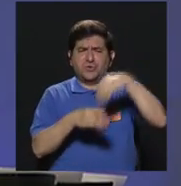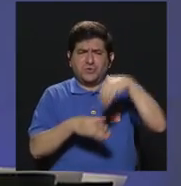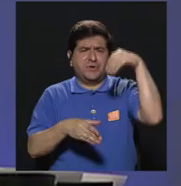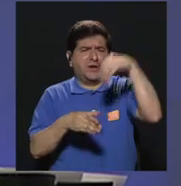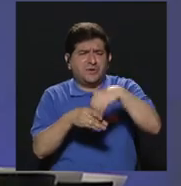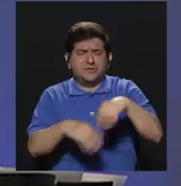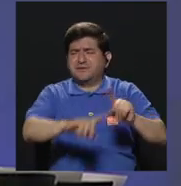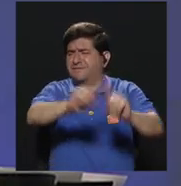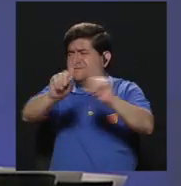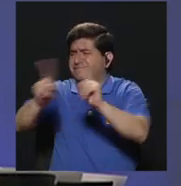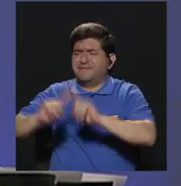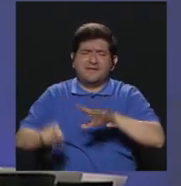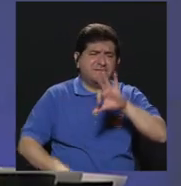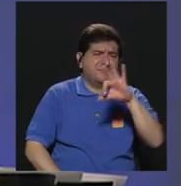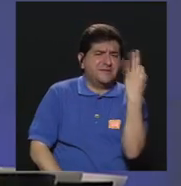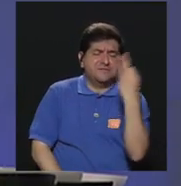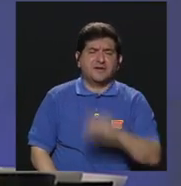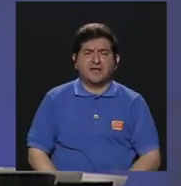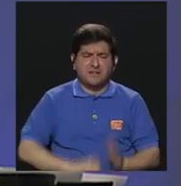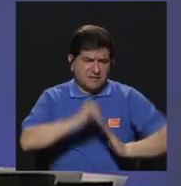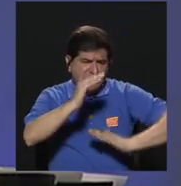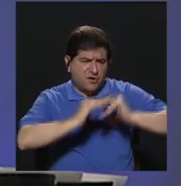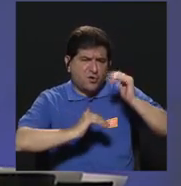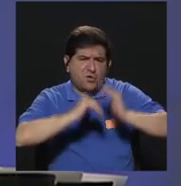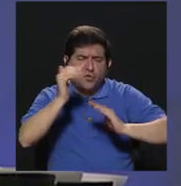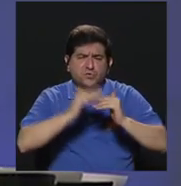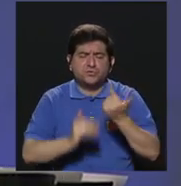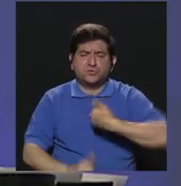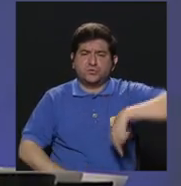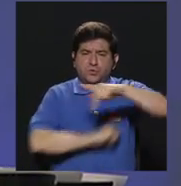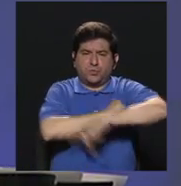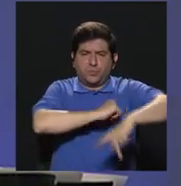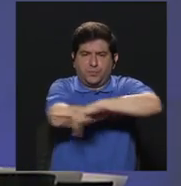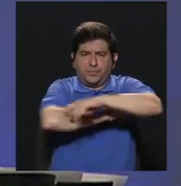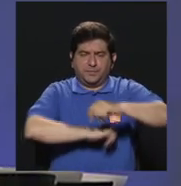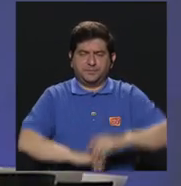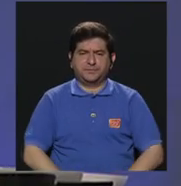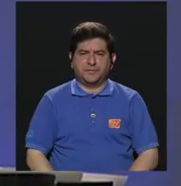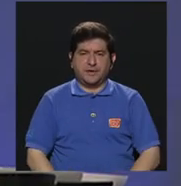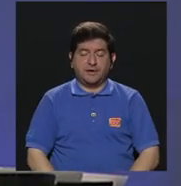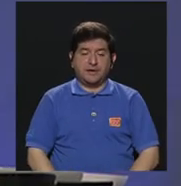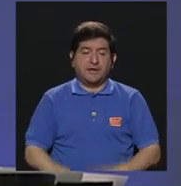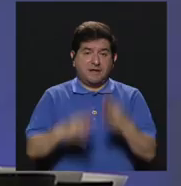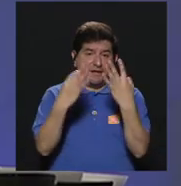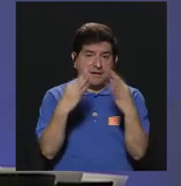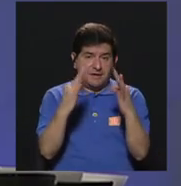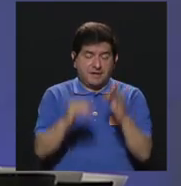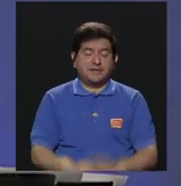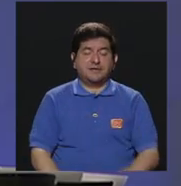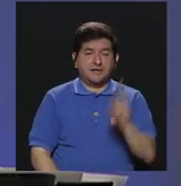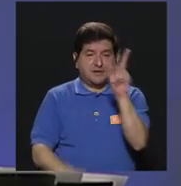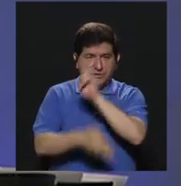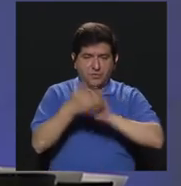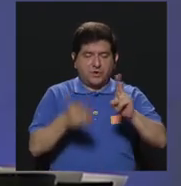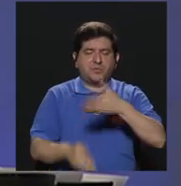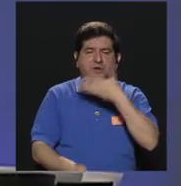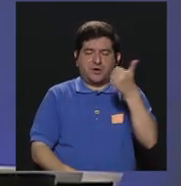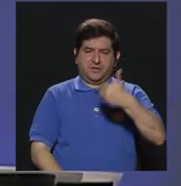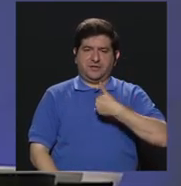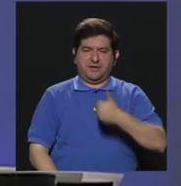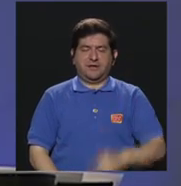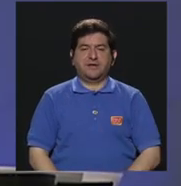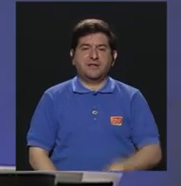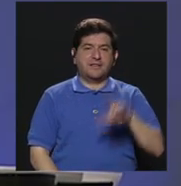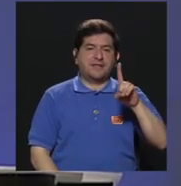de diversas maneras a la construcción de nuestro país y a una mejor universidad. Daniel